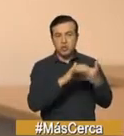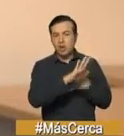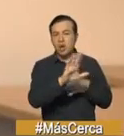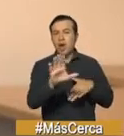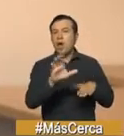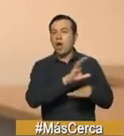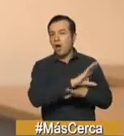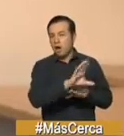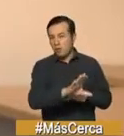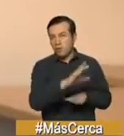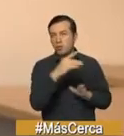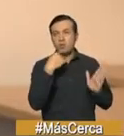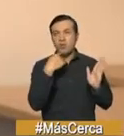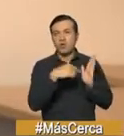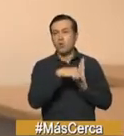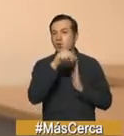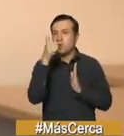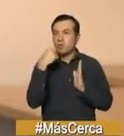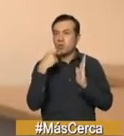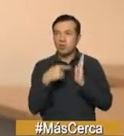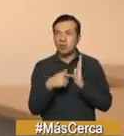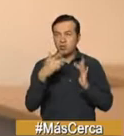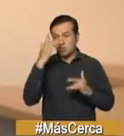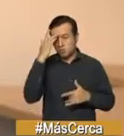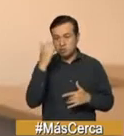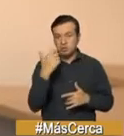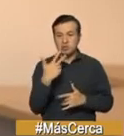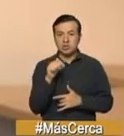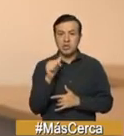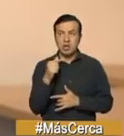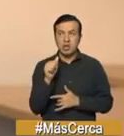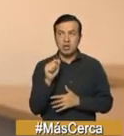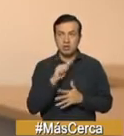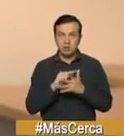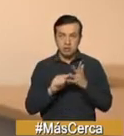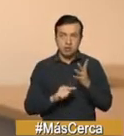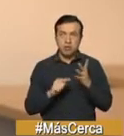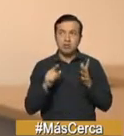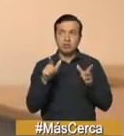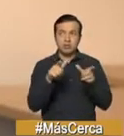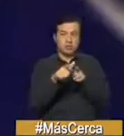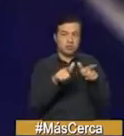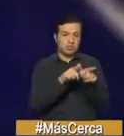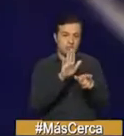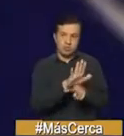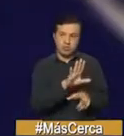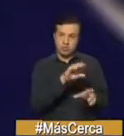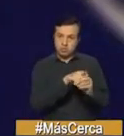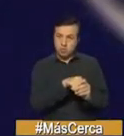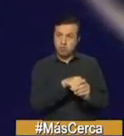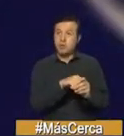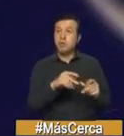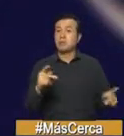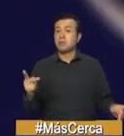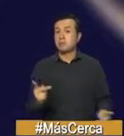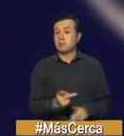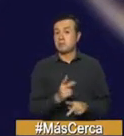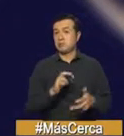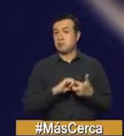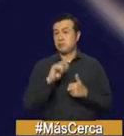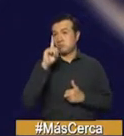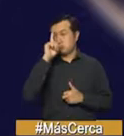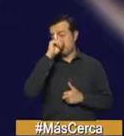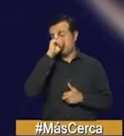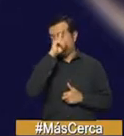otros ejemplos de eso son la enfermedad de chagas y la leishmaniasis circula en foco natural uno de los principales problemas de